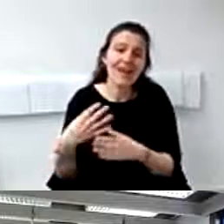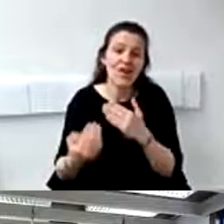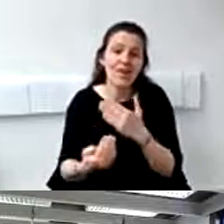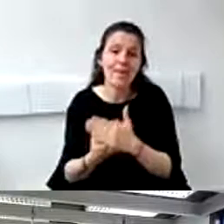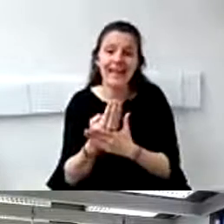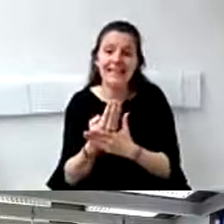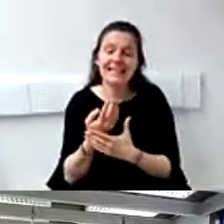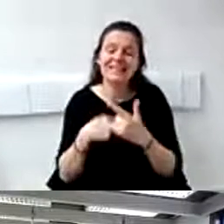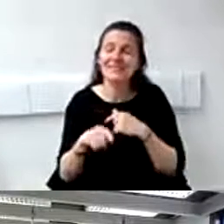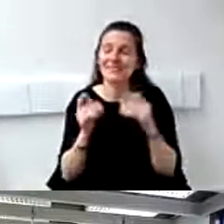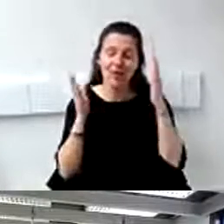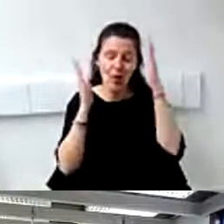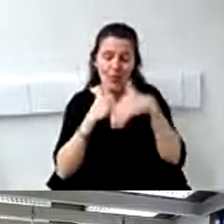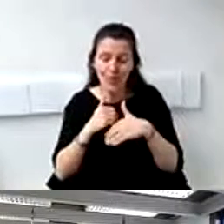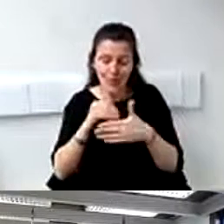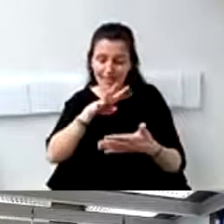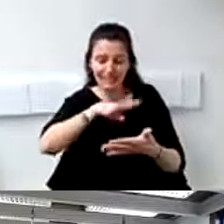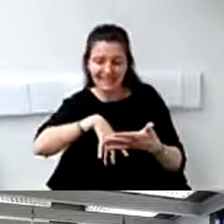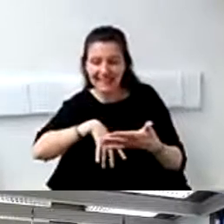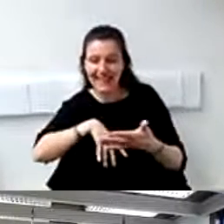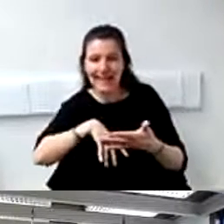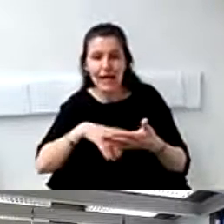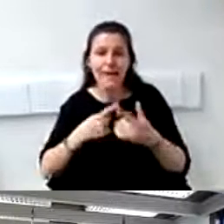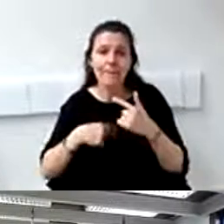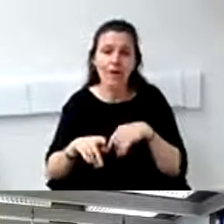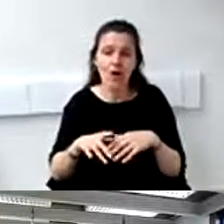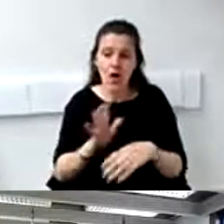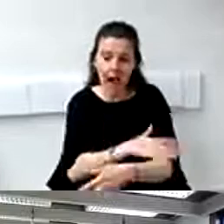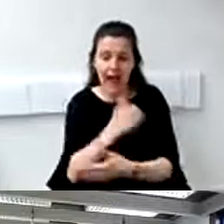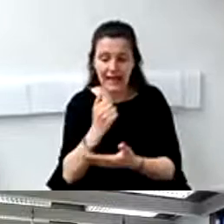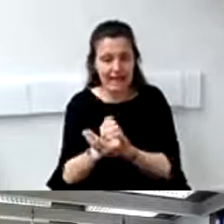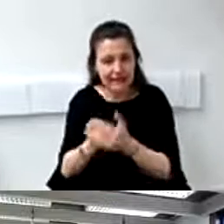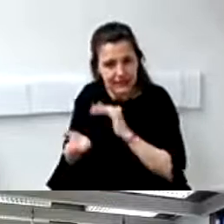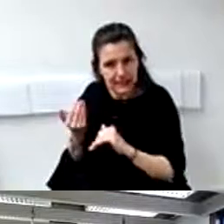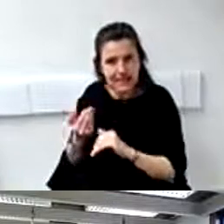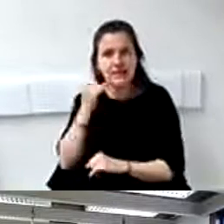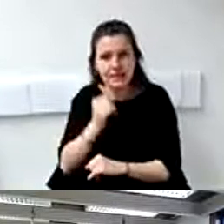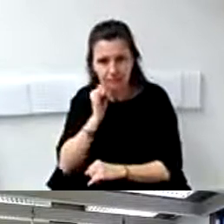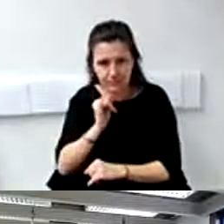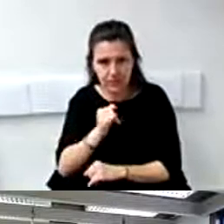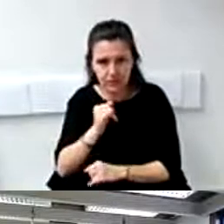por razones obvias. Pero las del día de ayer sí las pudimos integrar,